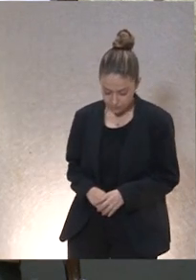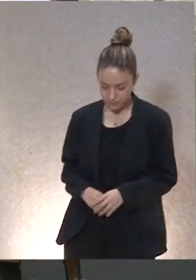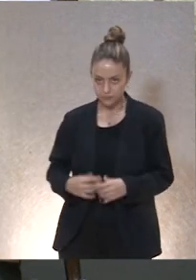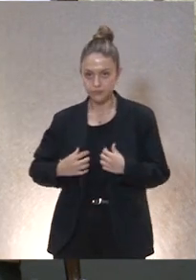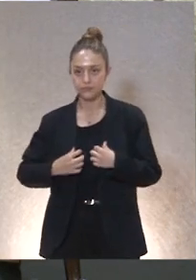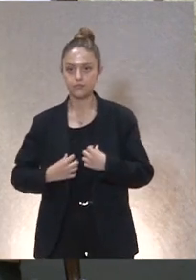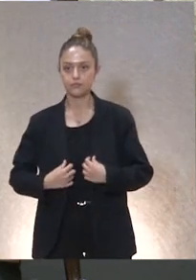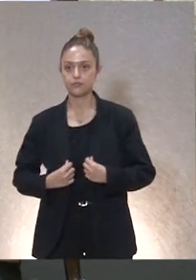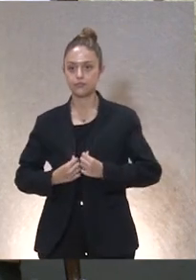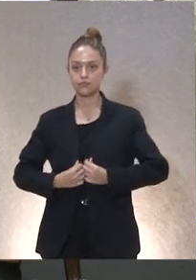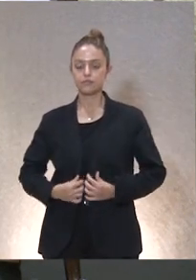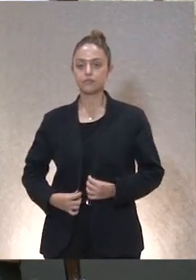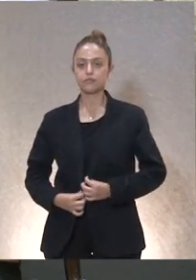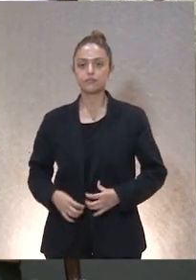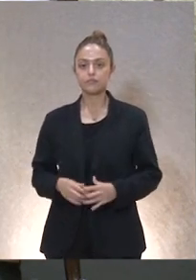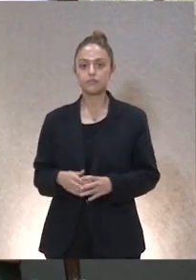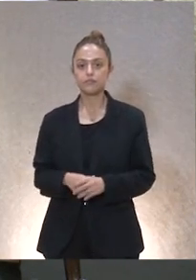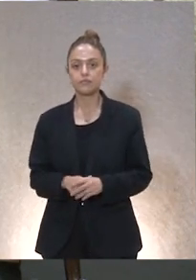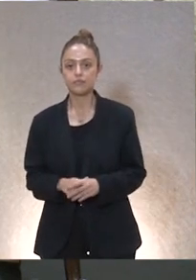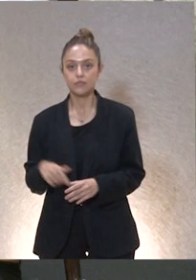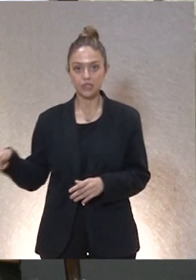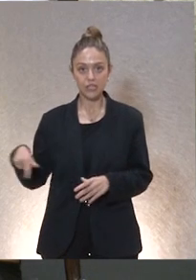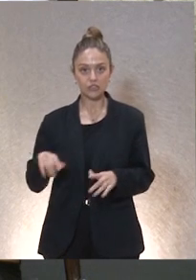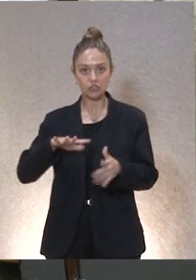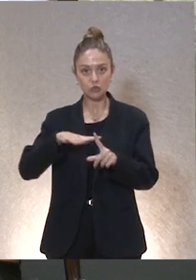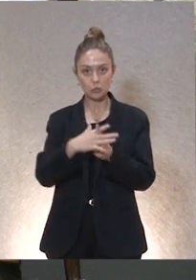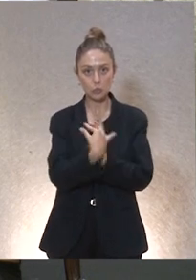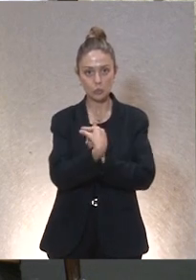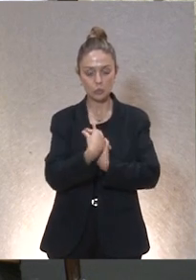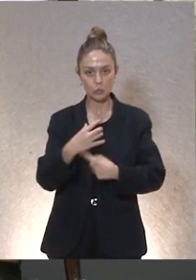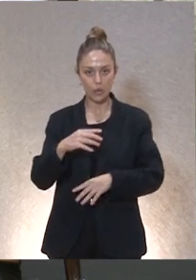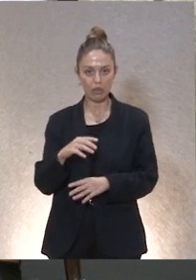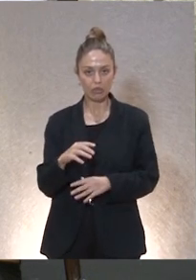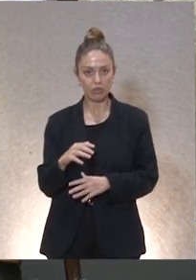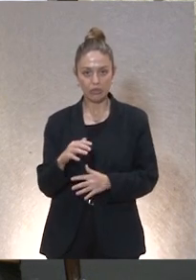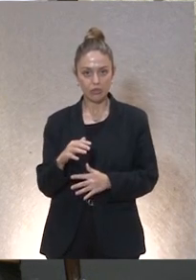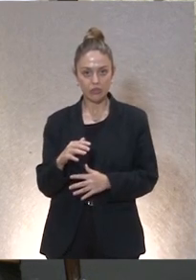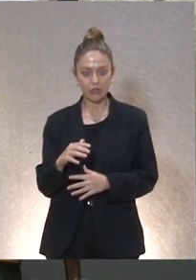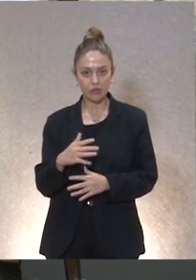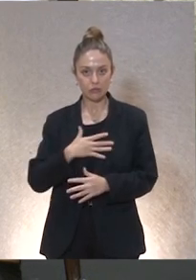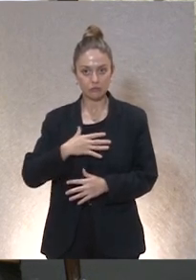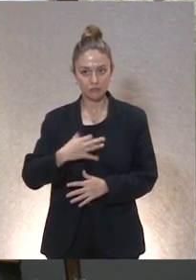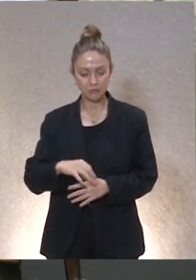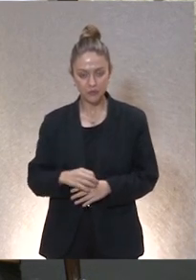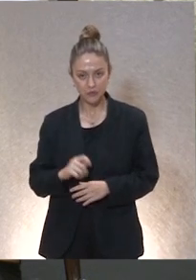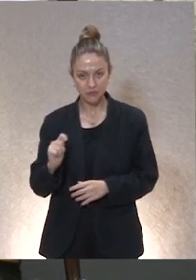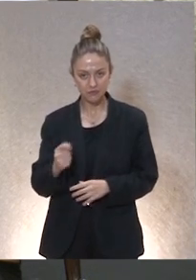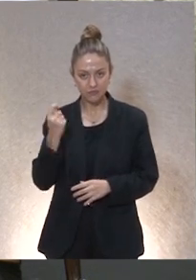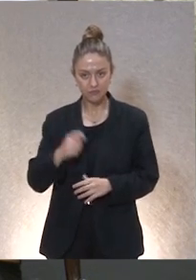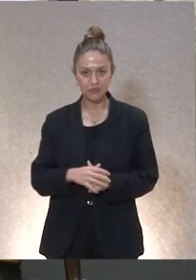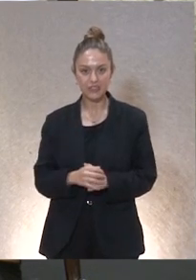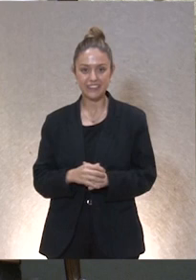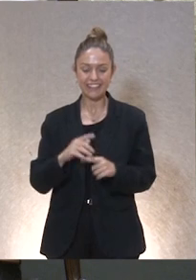que ya has conseguido superar esta situación Sí vale lo podrás contar en